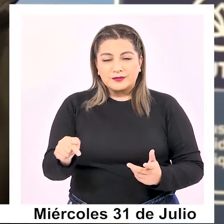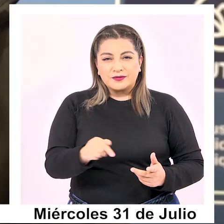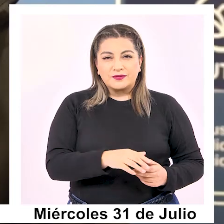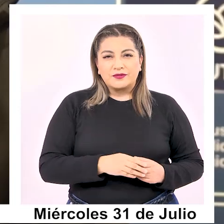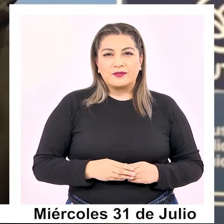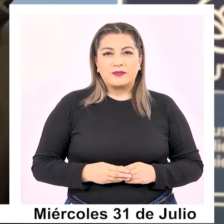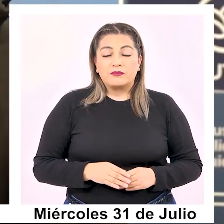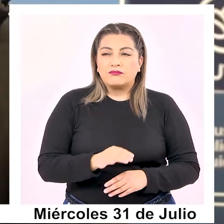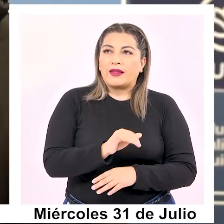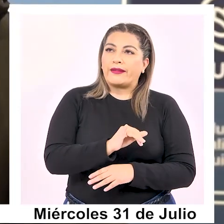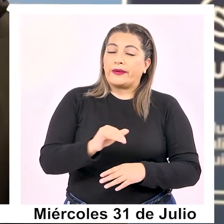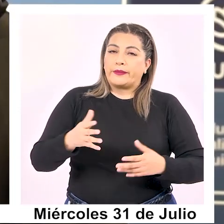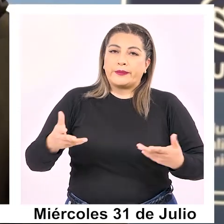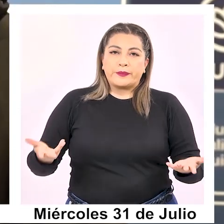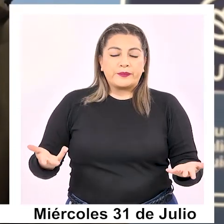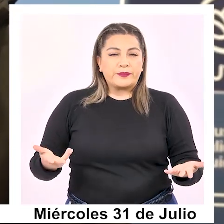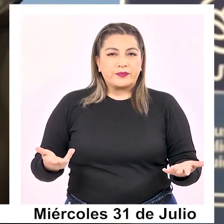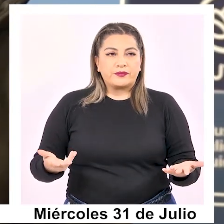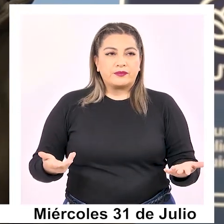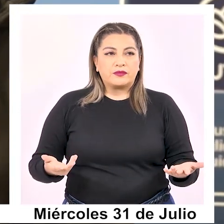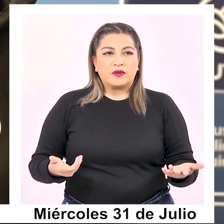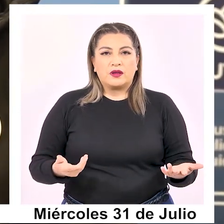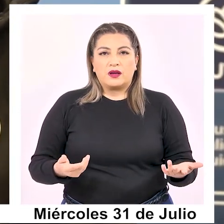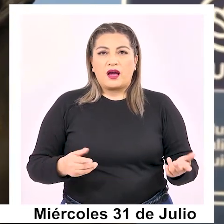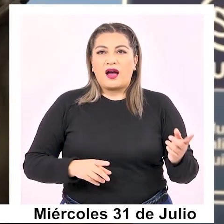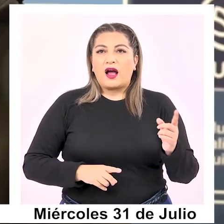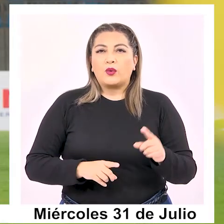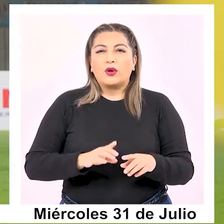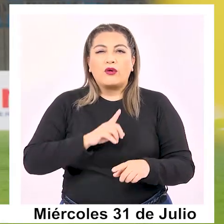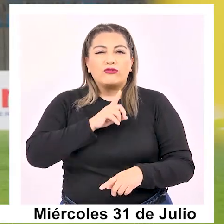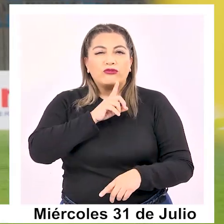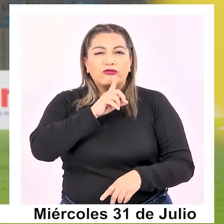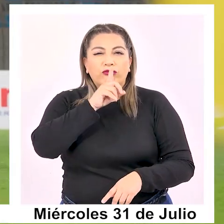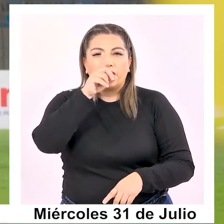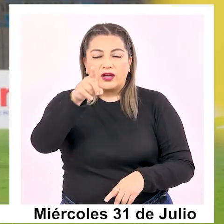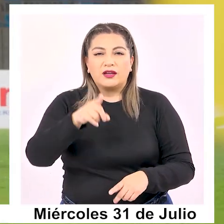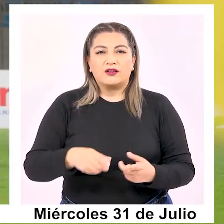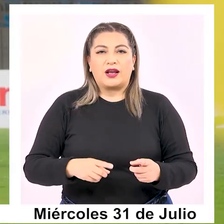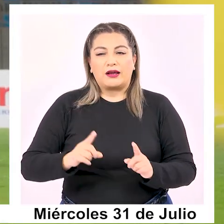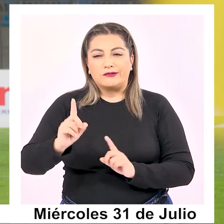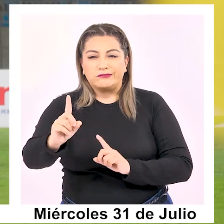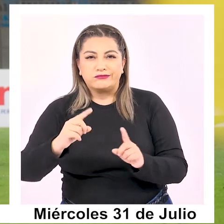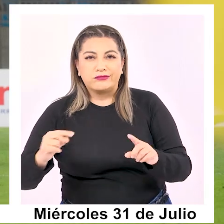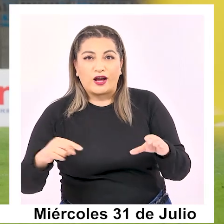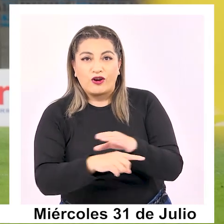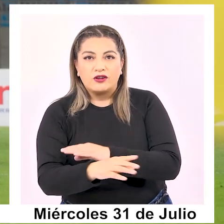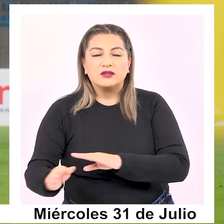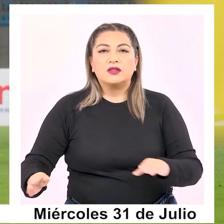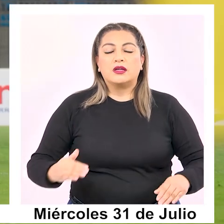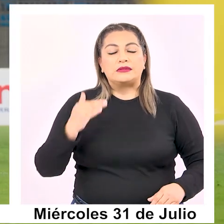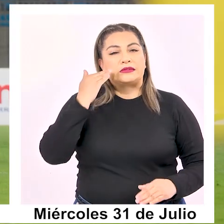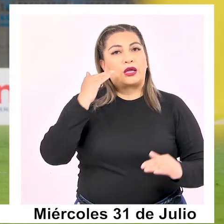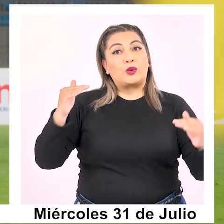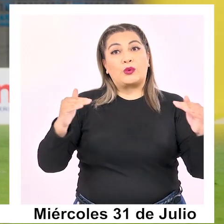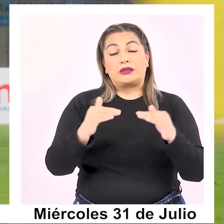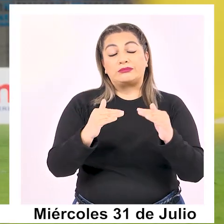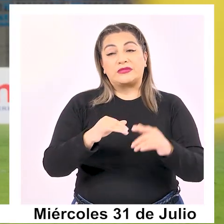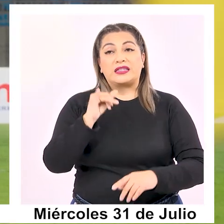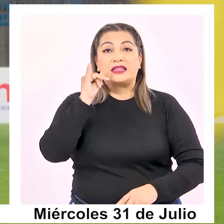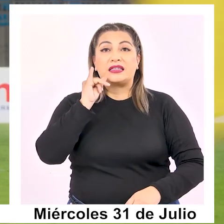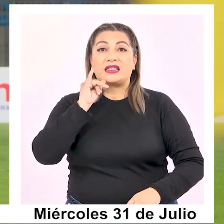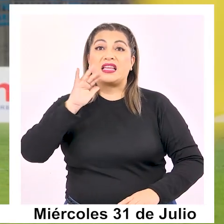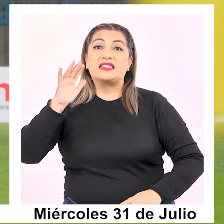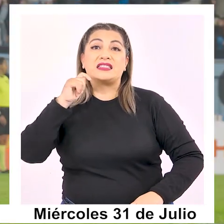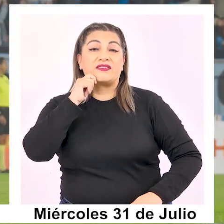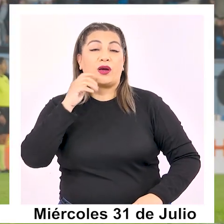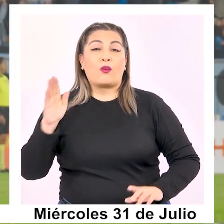Y después, bueno Viene lo otro, lo más fino Que es la efectividad A pesar del empate Deportes Iquique se mantiene en el